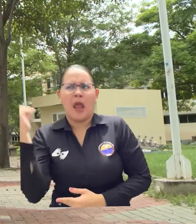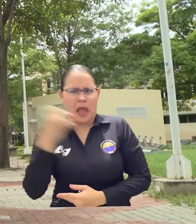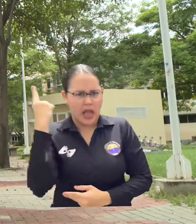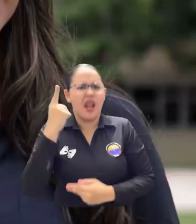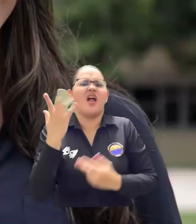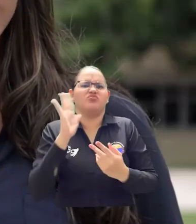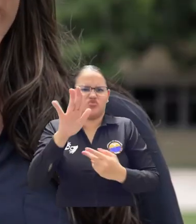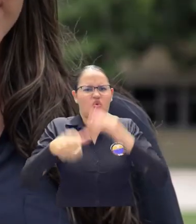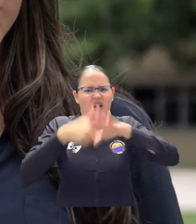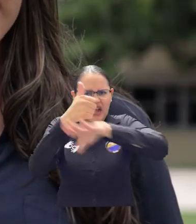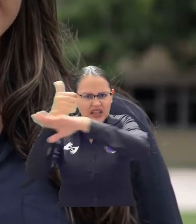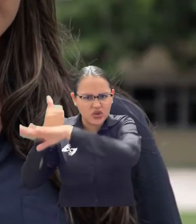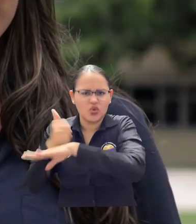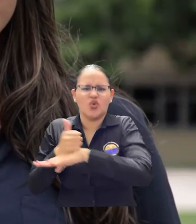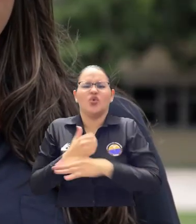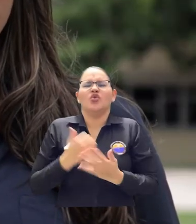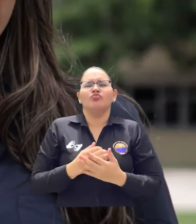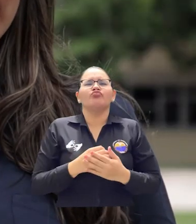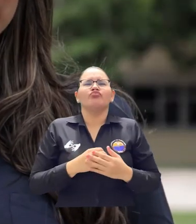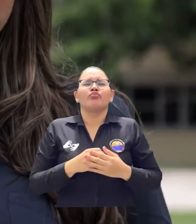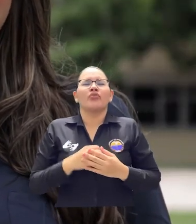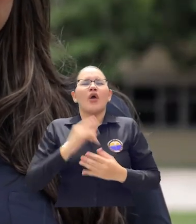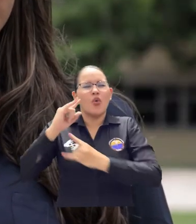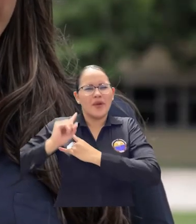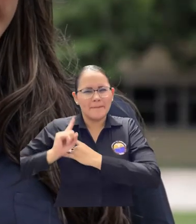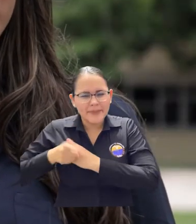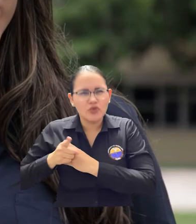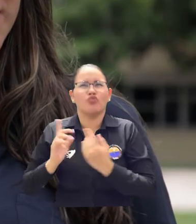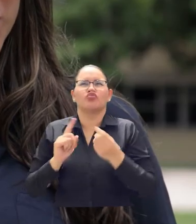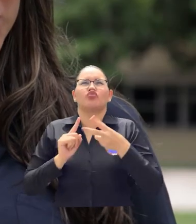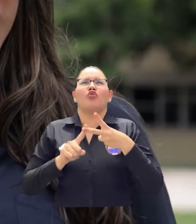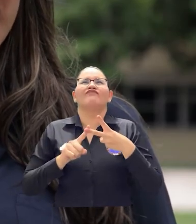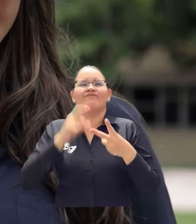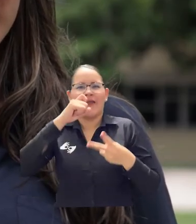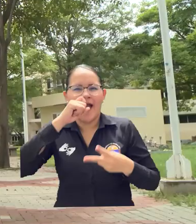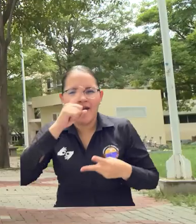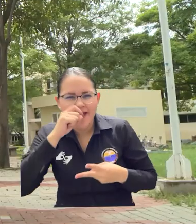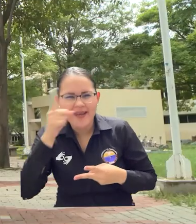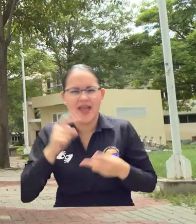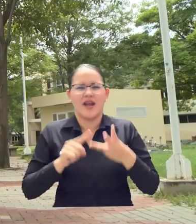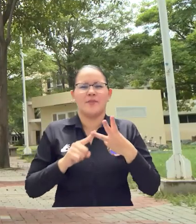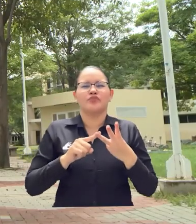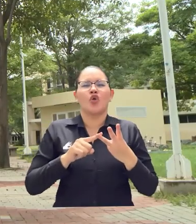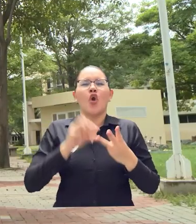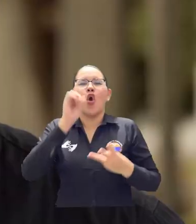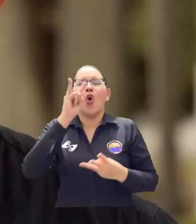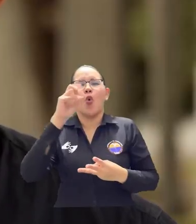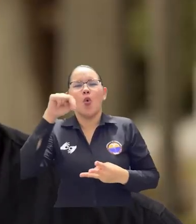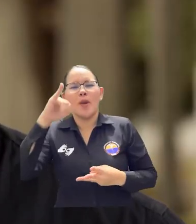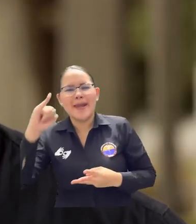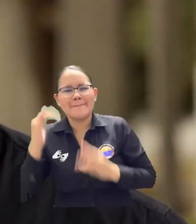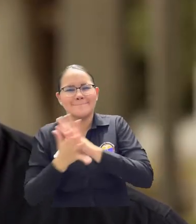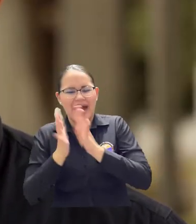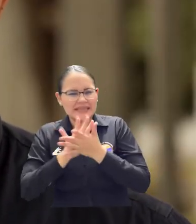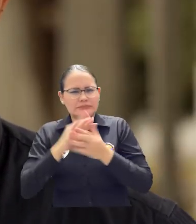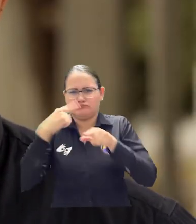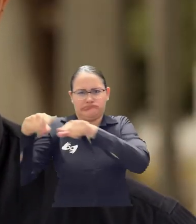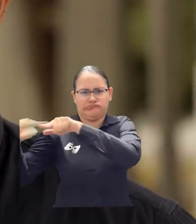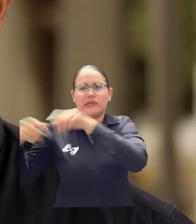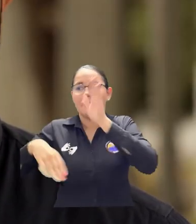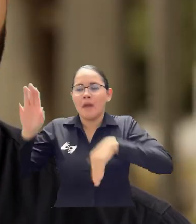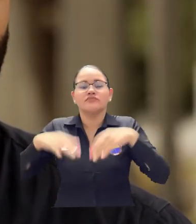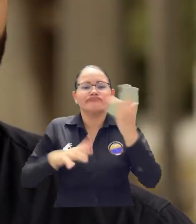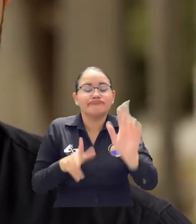Educación Superior y rectores de universidades como la EATIF del Valle, Uniminuto, Javeriana y Unipaz. Educated